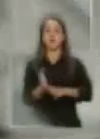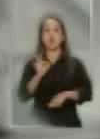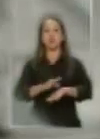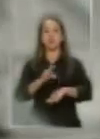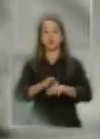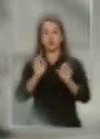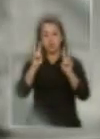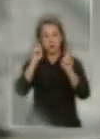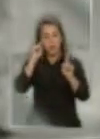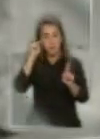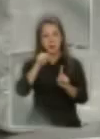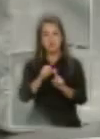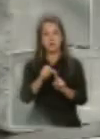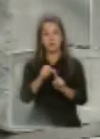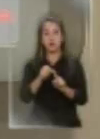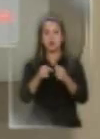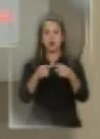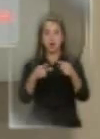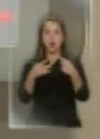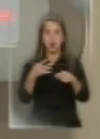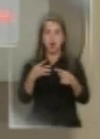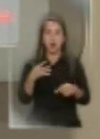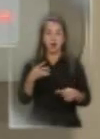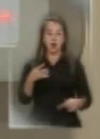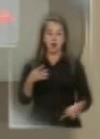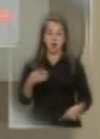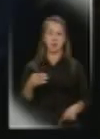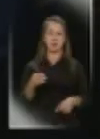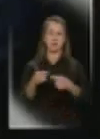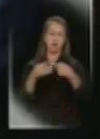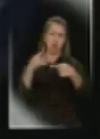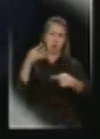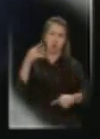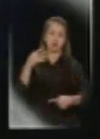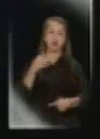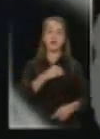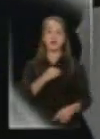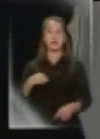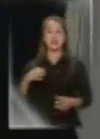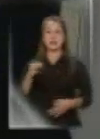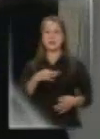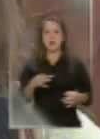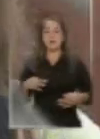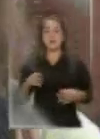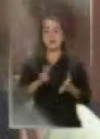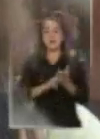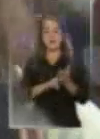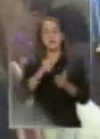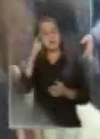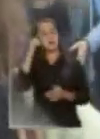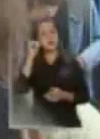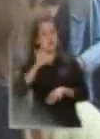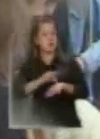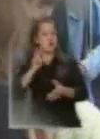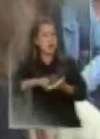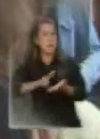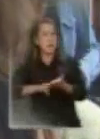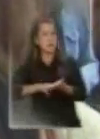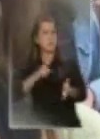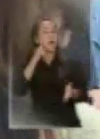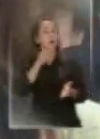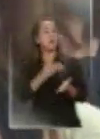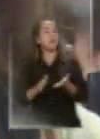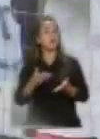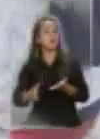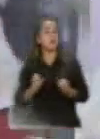tema específico y termina con una orden para hacerse una decena de exámenes. O sea, ahí queda en el criterio de uno de saber si el médico realmente lo hace para descartar o